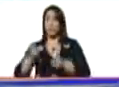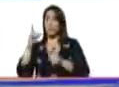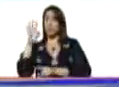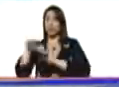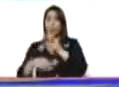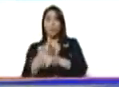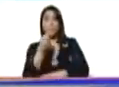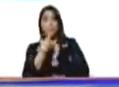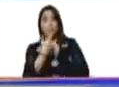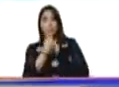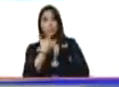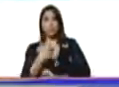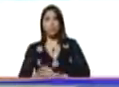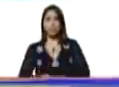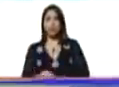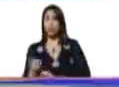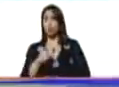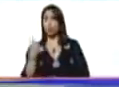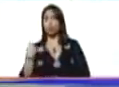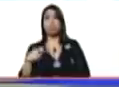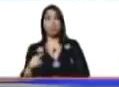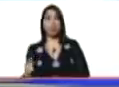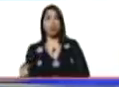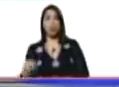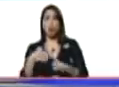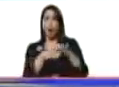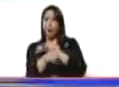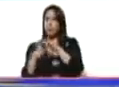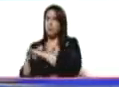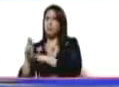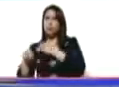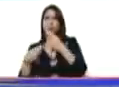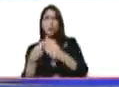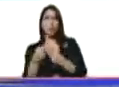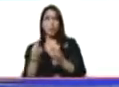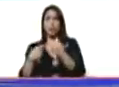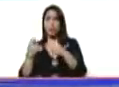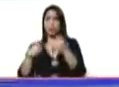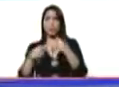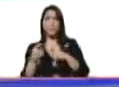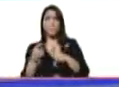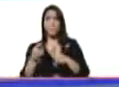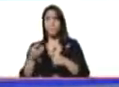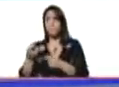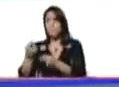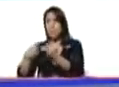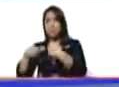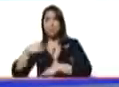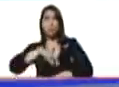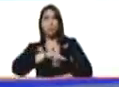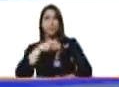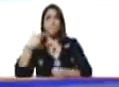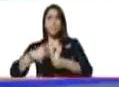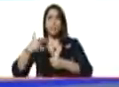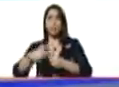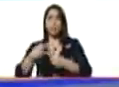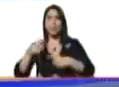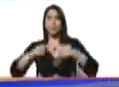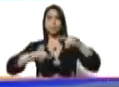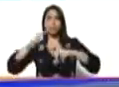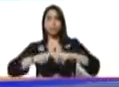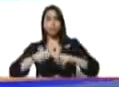comprar medicina, no tenemos acceso a ningún tipo de negociación para vender nuestro petróleo, para construir